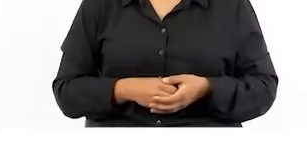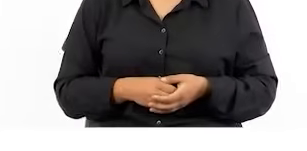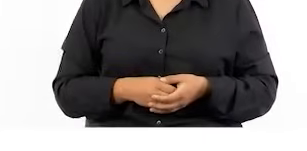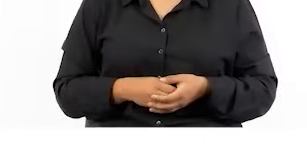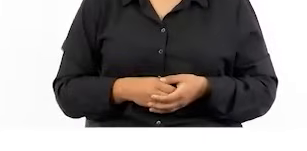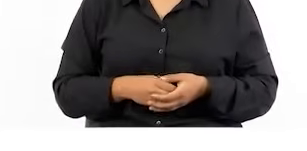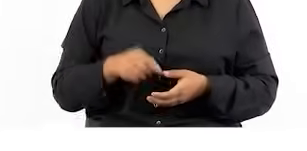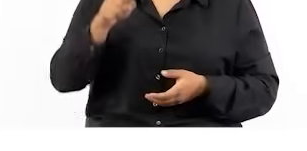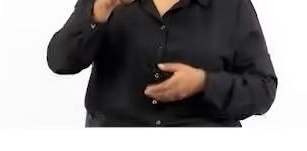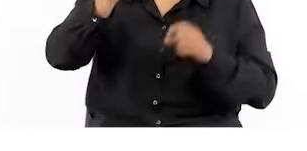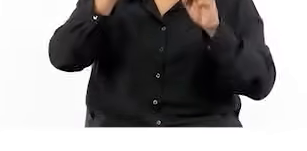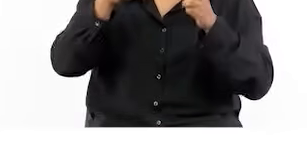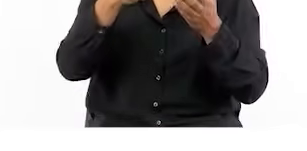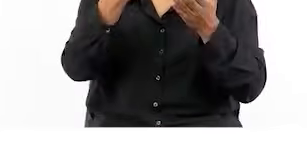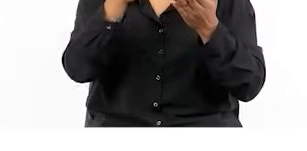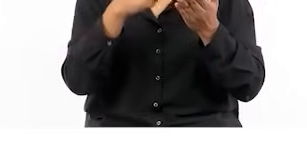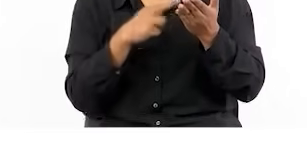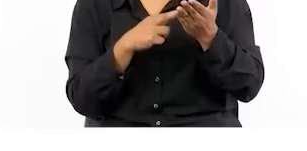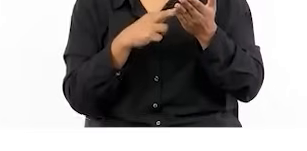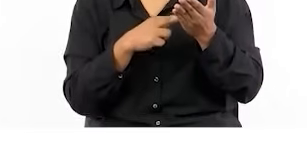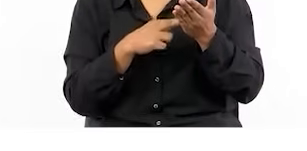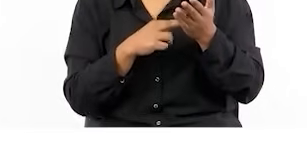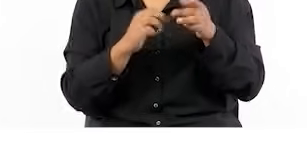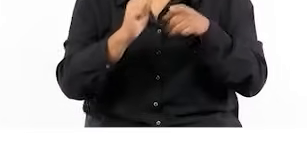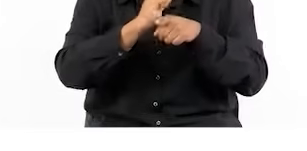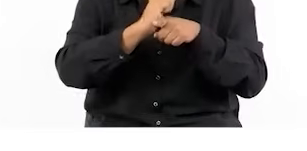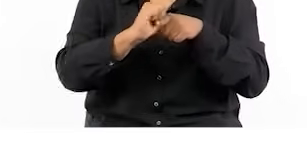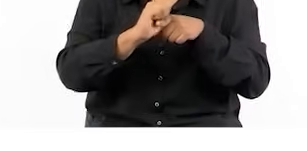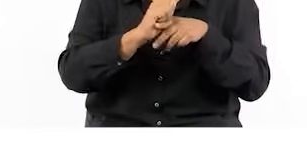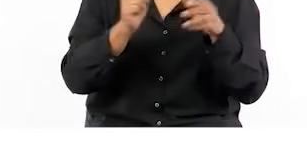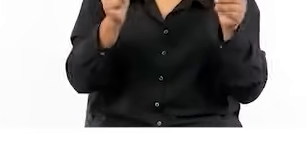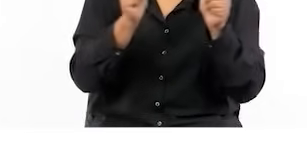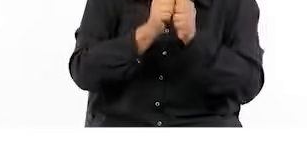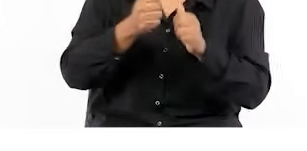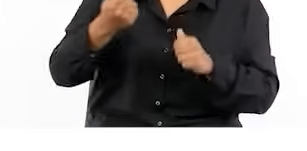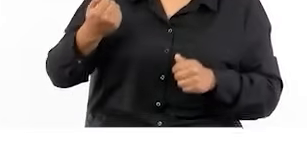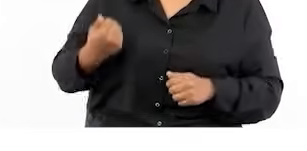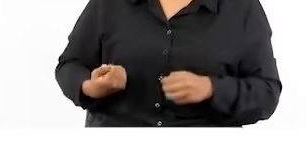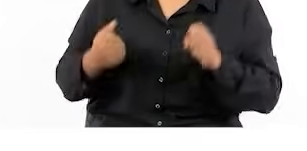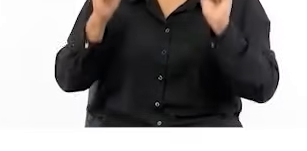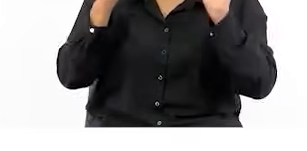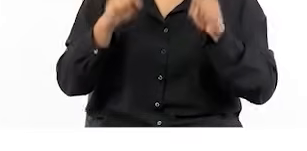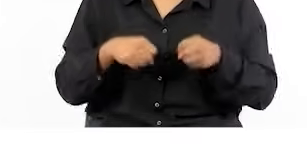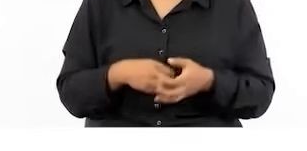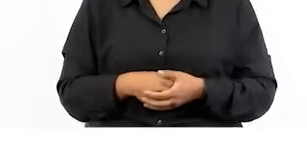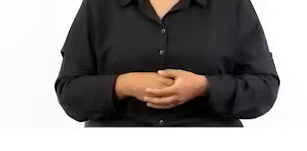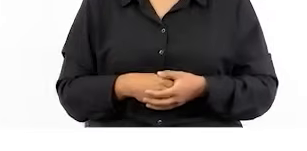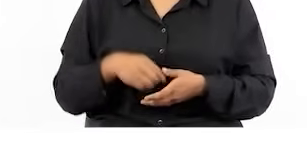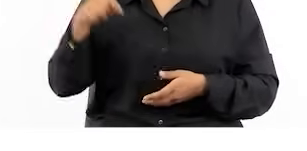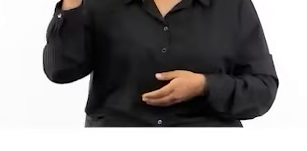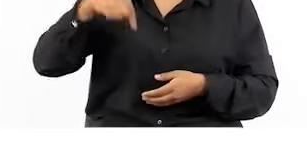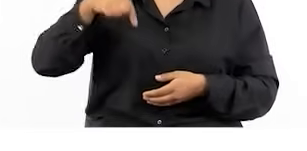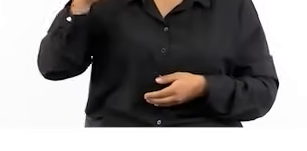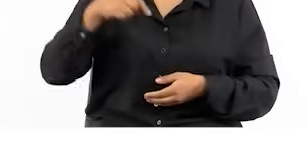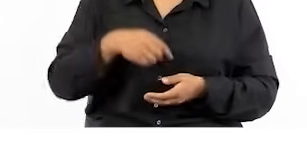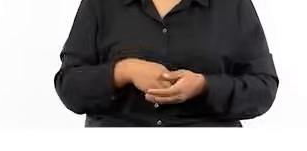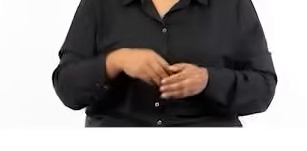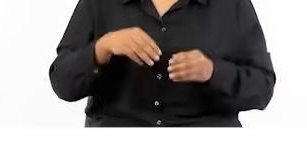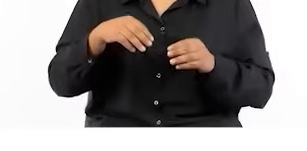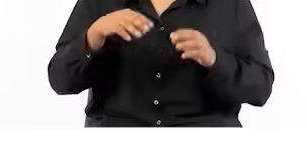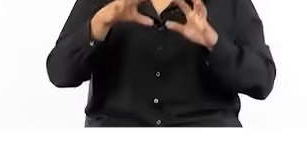suelos en nuestro territorio. Es conveniente que puedan utilizarlo y también en algunas prácticas con sus